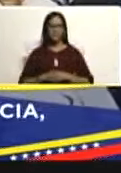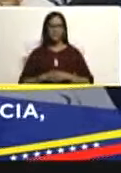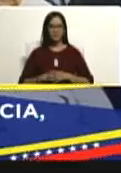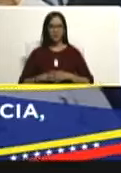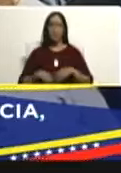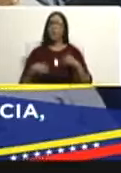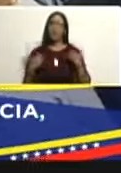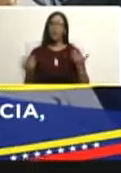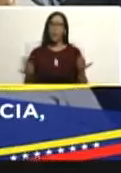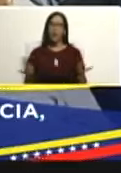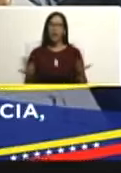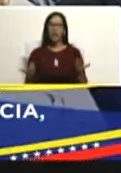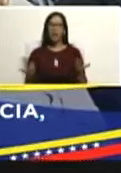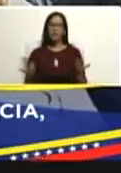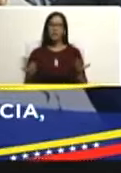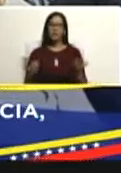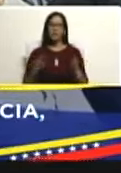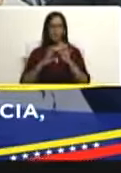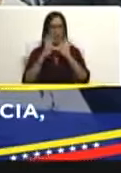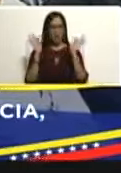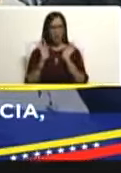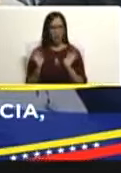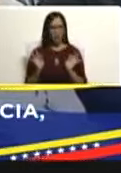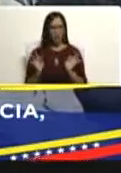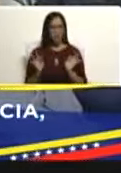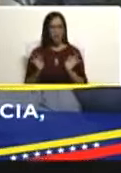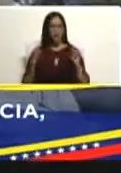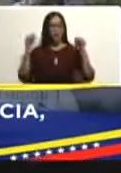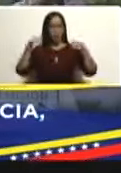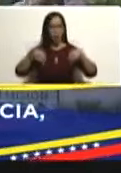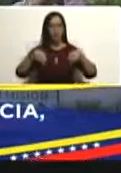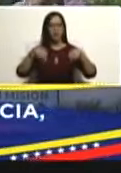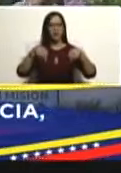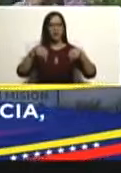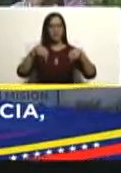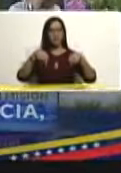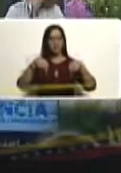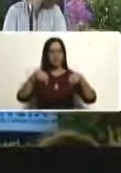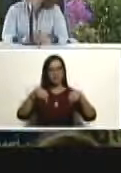¿Cuál es el fenómeno hoy por hoy